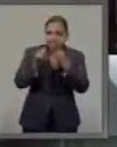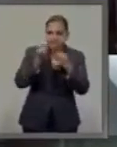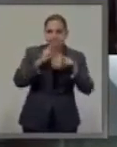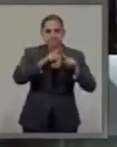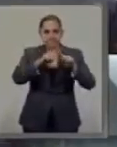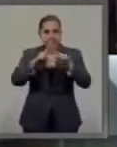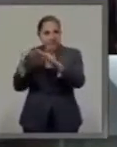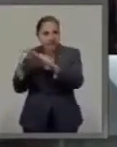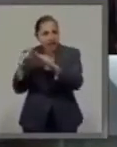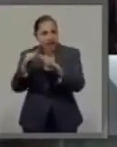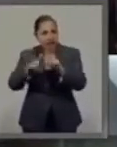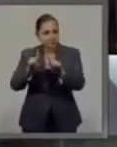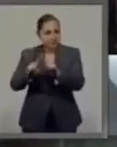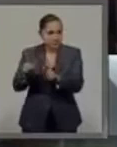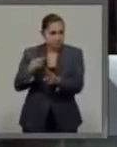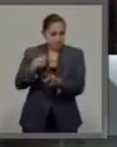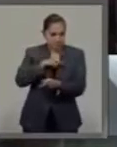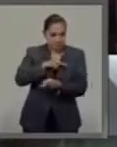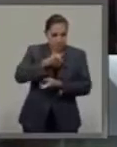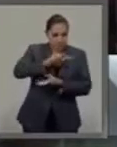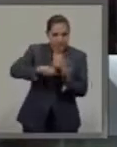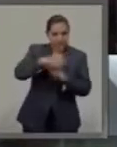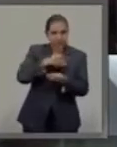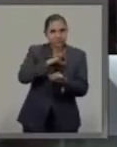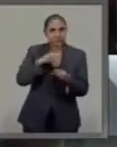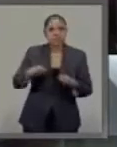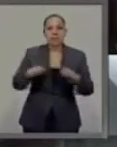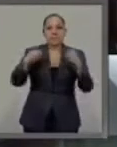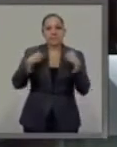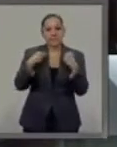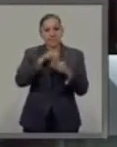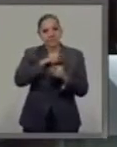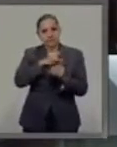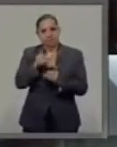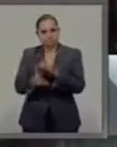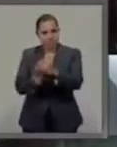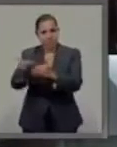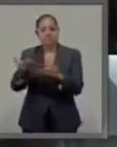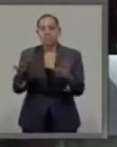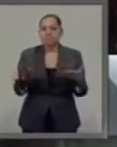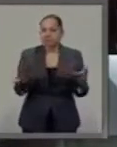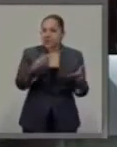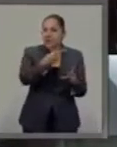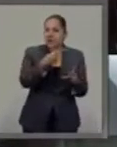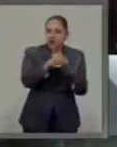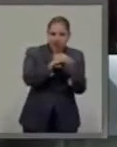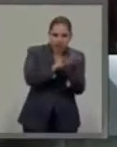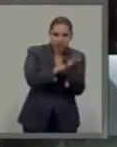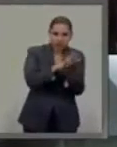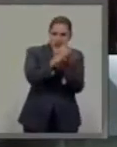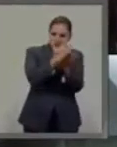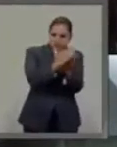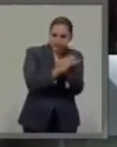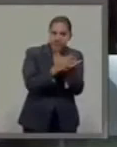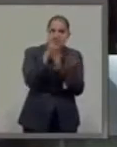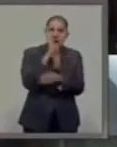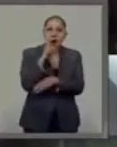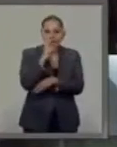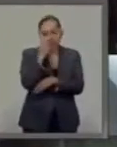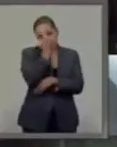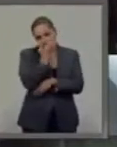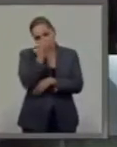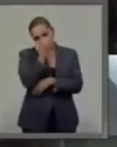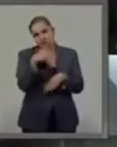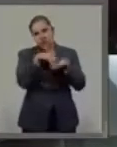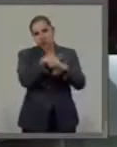ejemplo, después de ver los resultados de la unidad de cuenta del aún Distrito Federal y